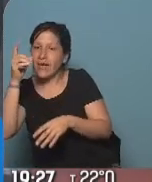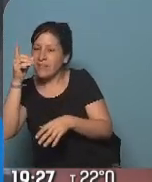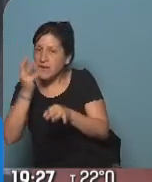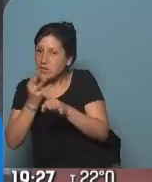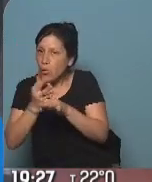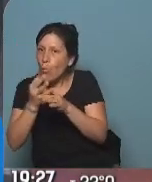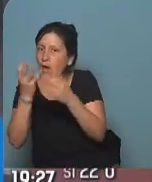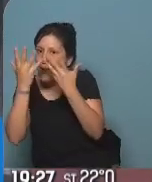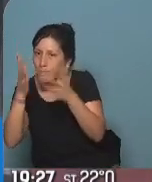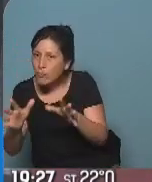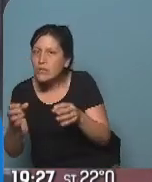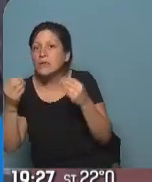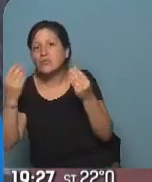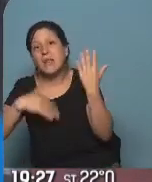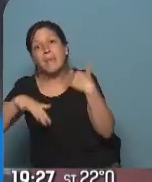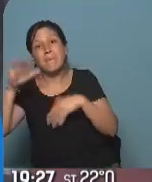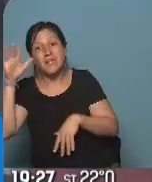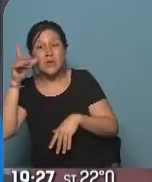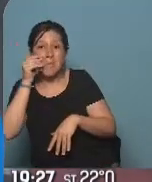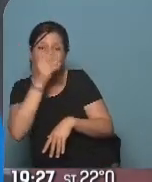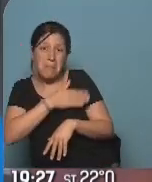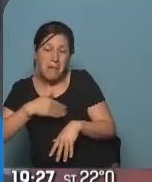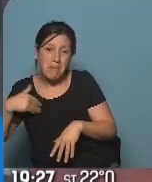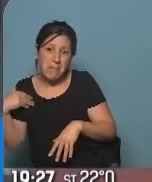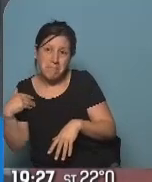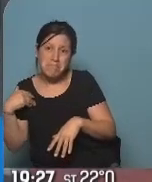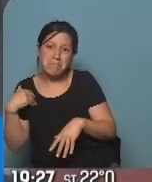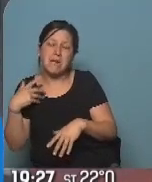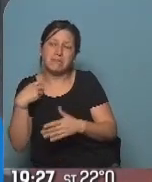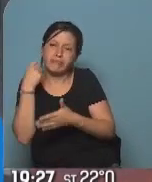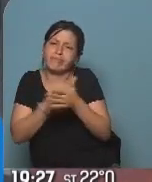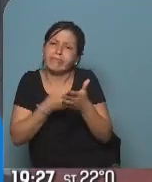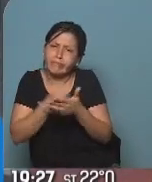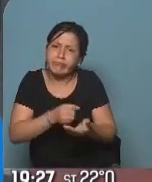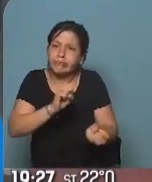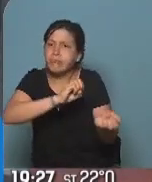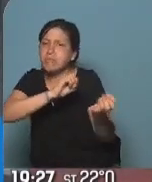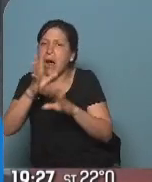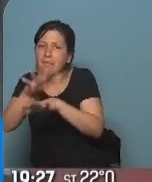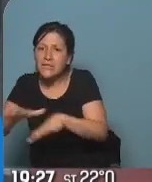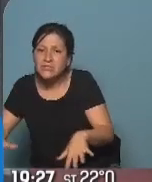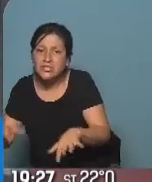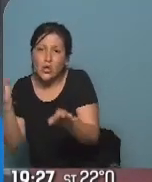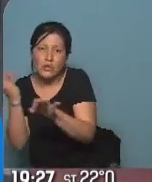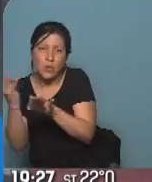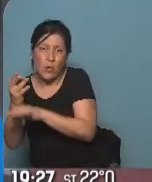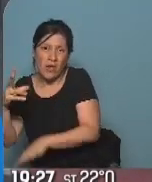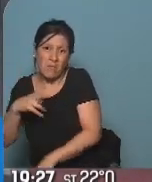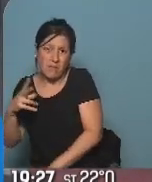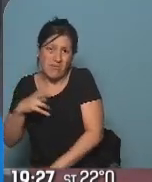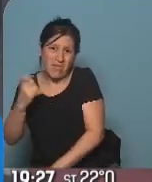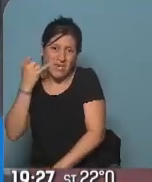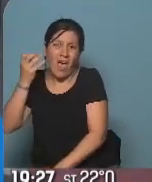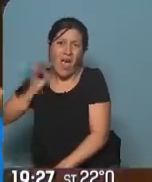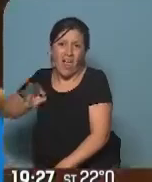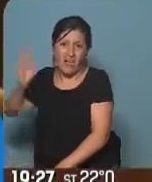como consecuencia la mayoría de los padres prefiere hacer un esfuerzo y mandar a sus hijos a la escuela privada, lo que se nota en la cantidad de inscriptos desde hace años